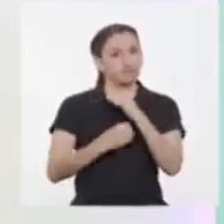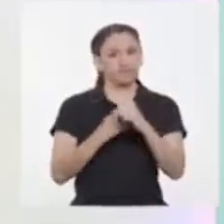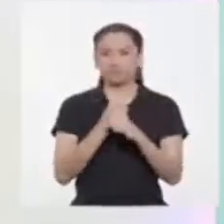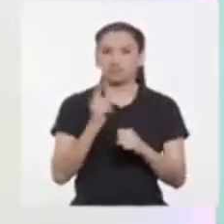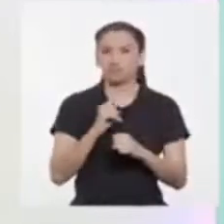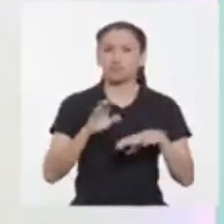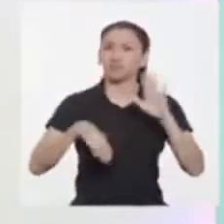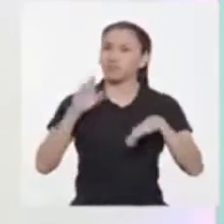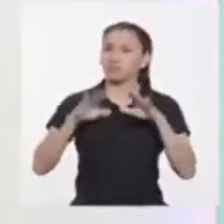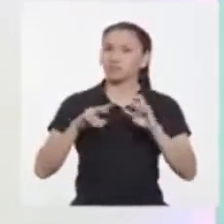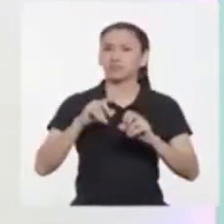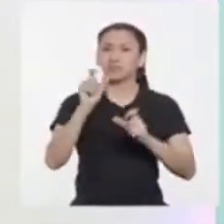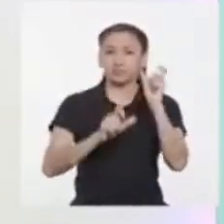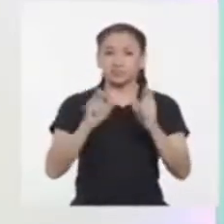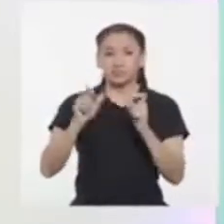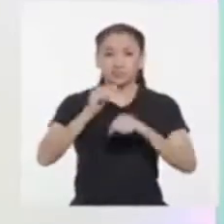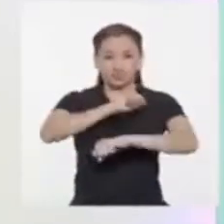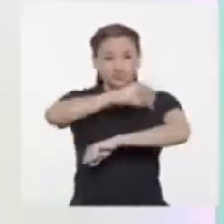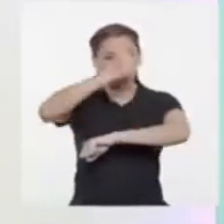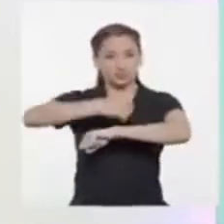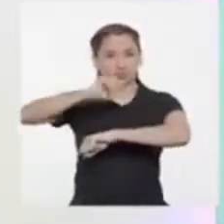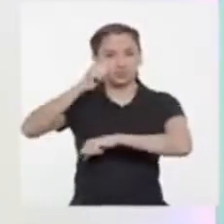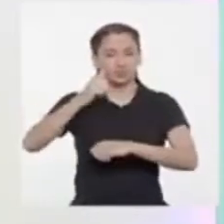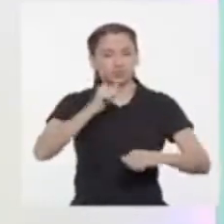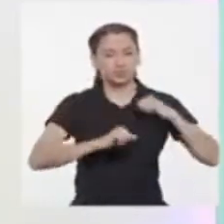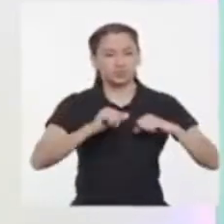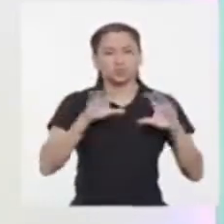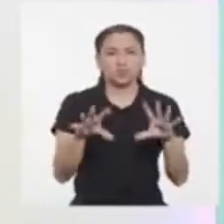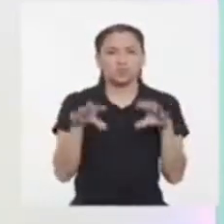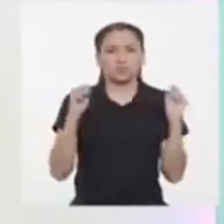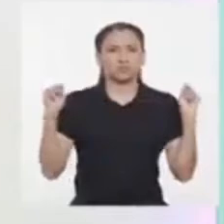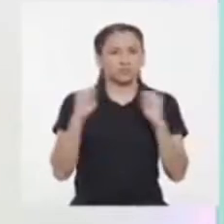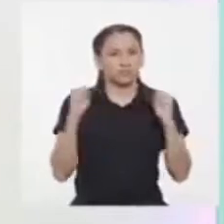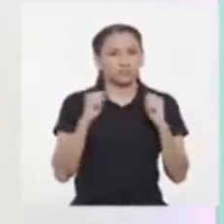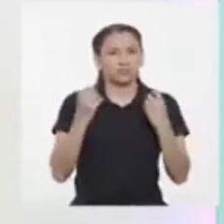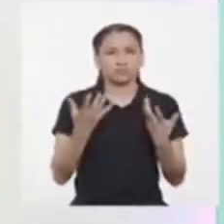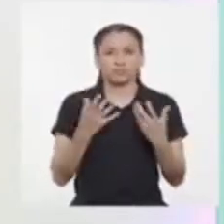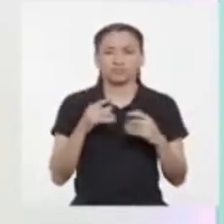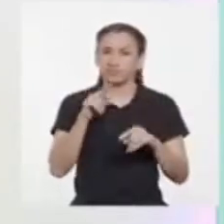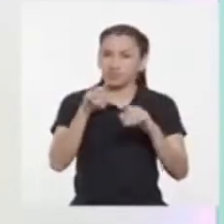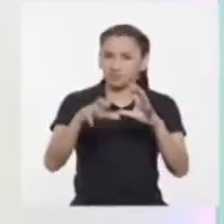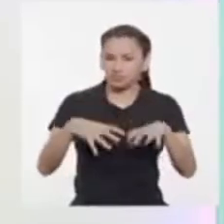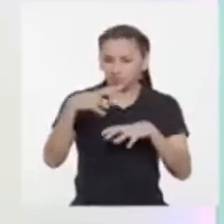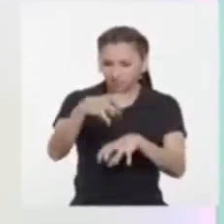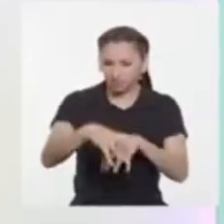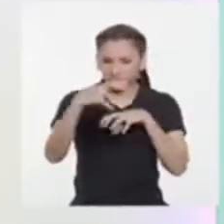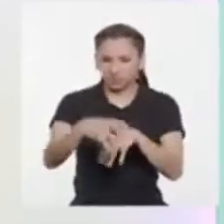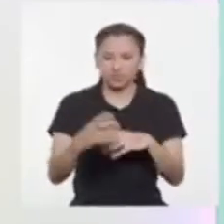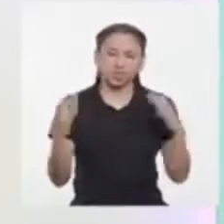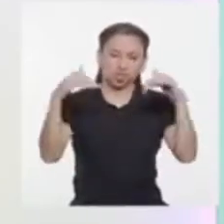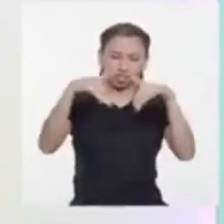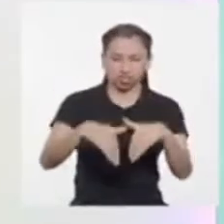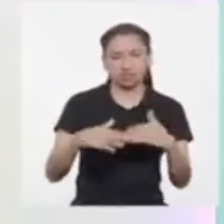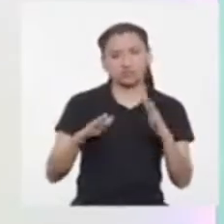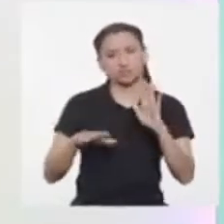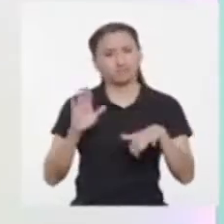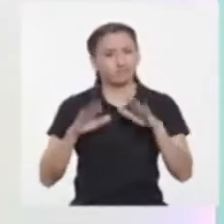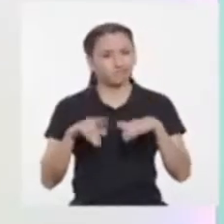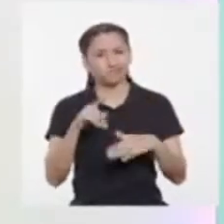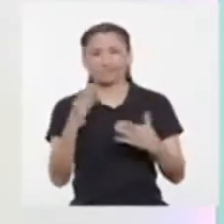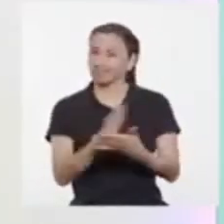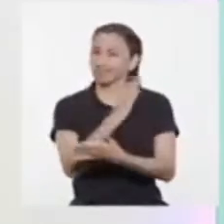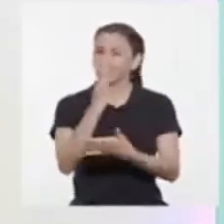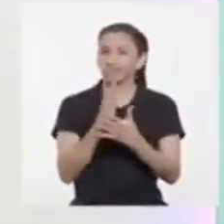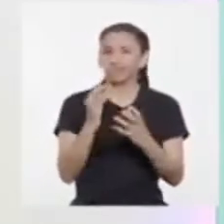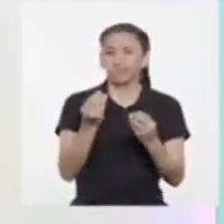el año. Muchas personas de las regiones altoandinas sufren de heladas y friajes que afectan su producción agrícola y ganadera.